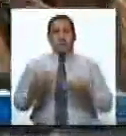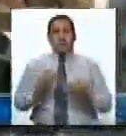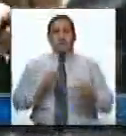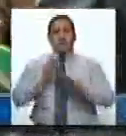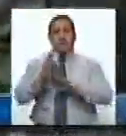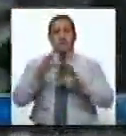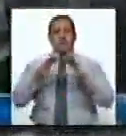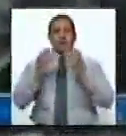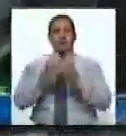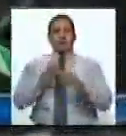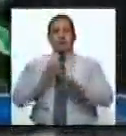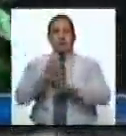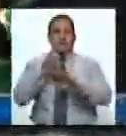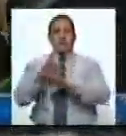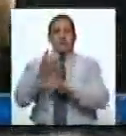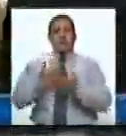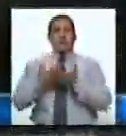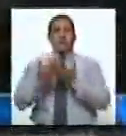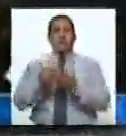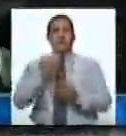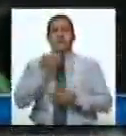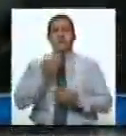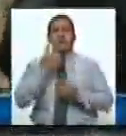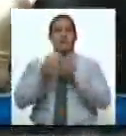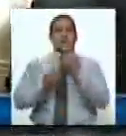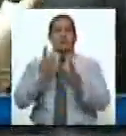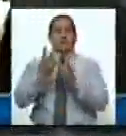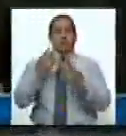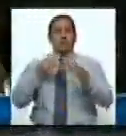Congreso es amplio, tendrán que aclarar los entes a los que visitó.